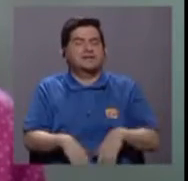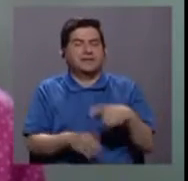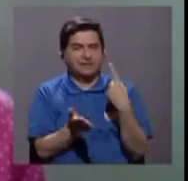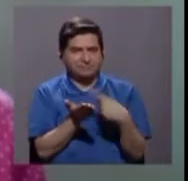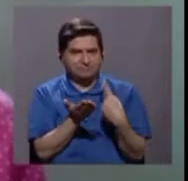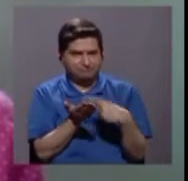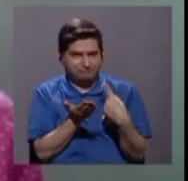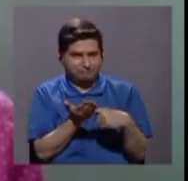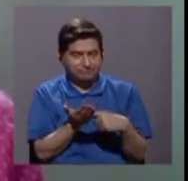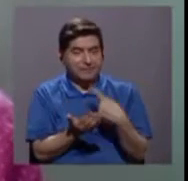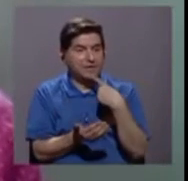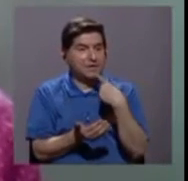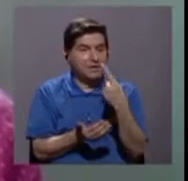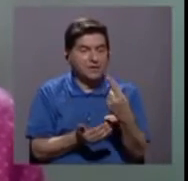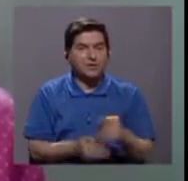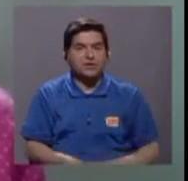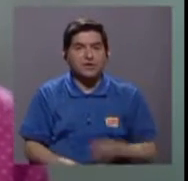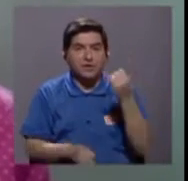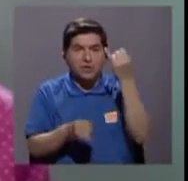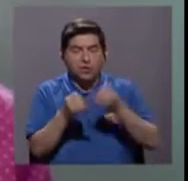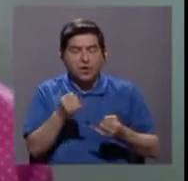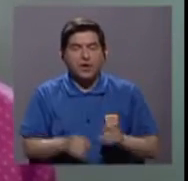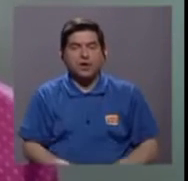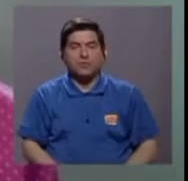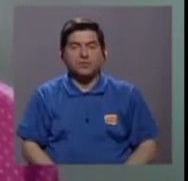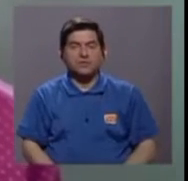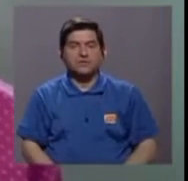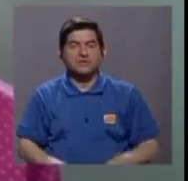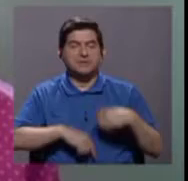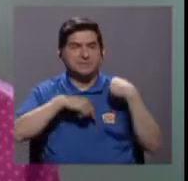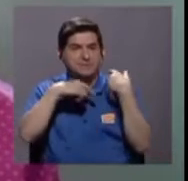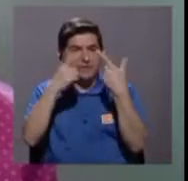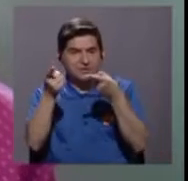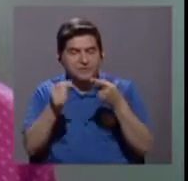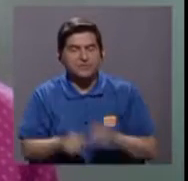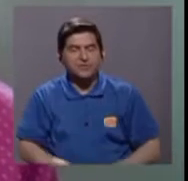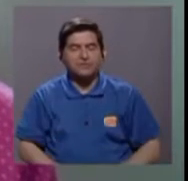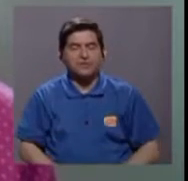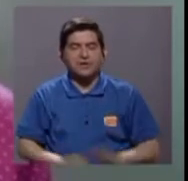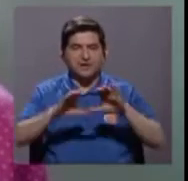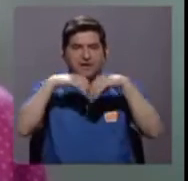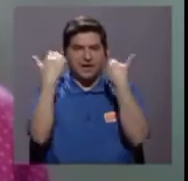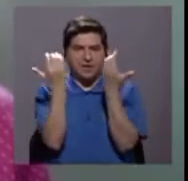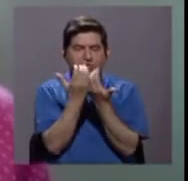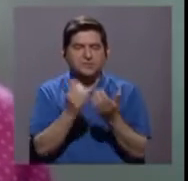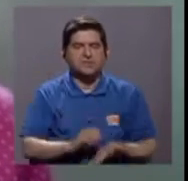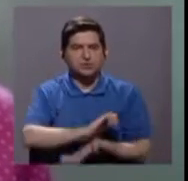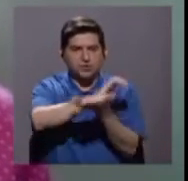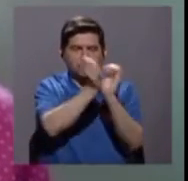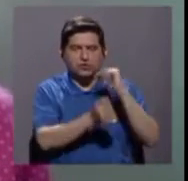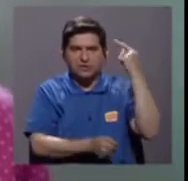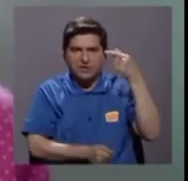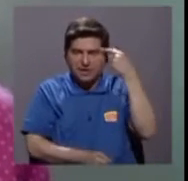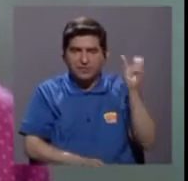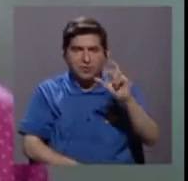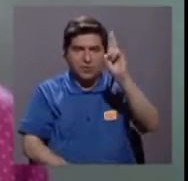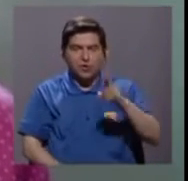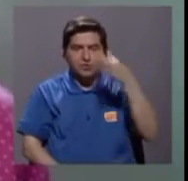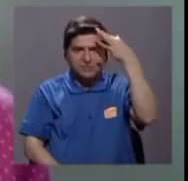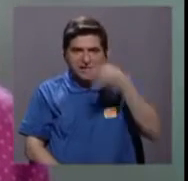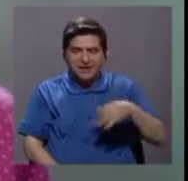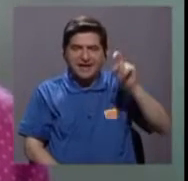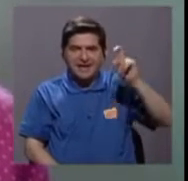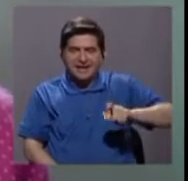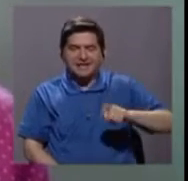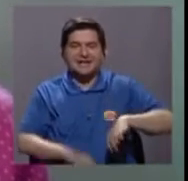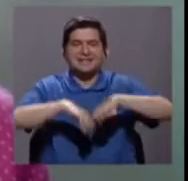mesa, y esto lo mencioné en la última comparecencia en la Comisión de Reforma al Estado, y es que Costa Rica, estimamos nosotros, requiere